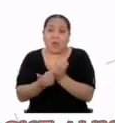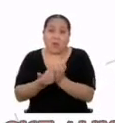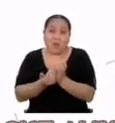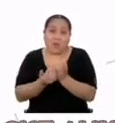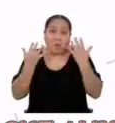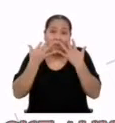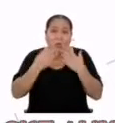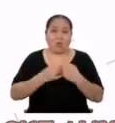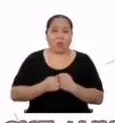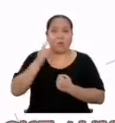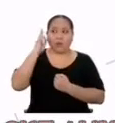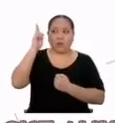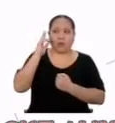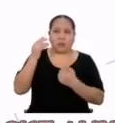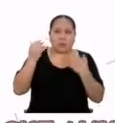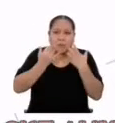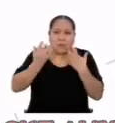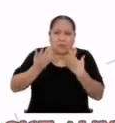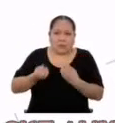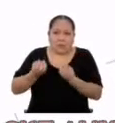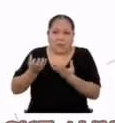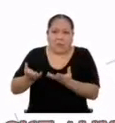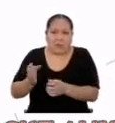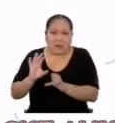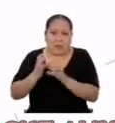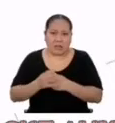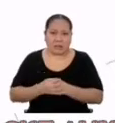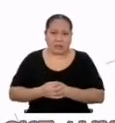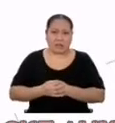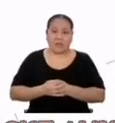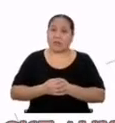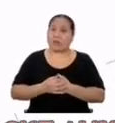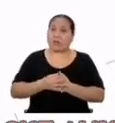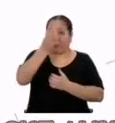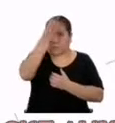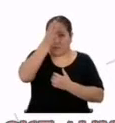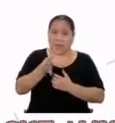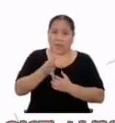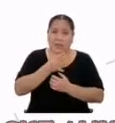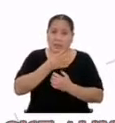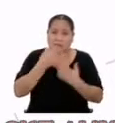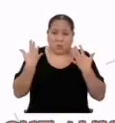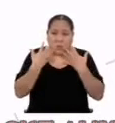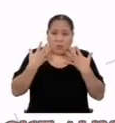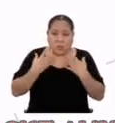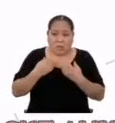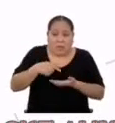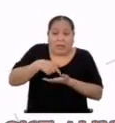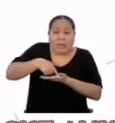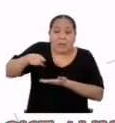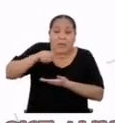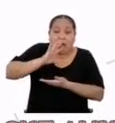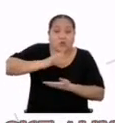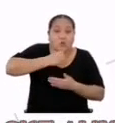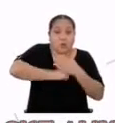más profesores con miedo a dar clase y más padres con miedo a enviar a sus hijos a la